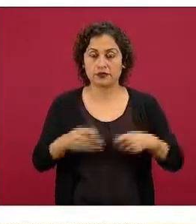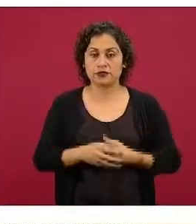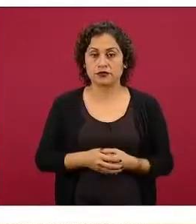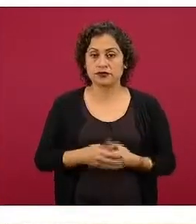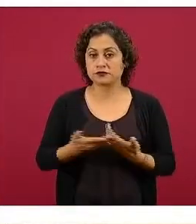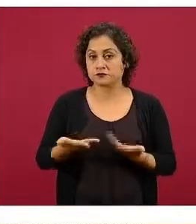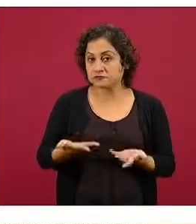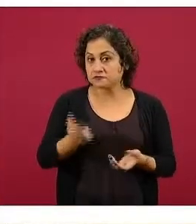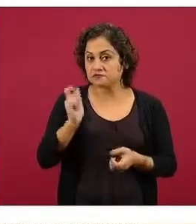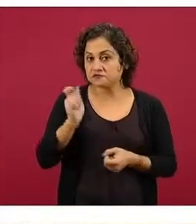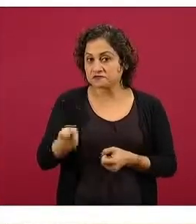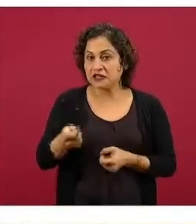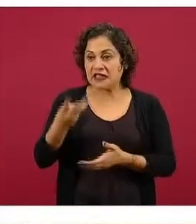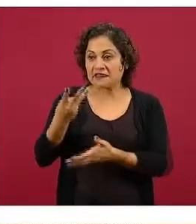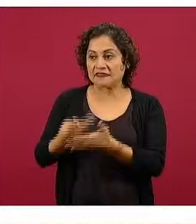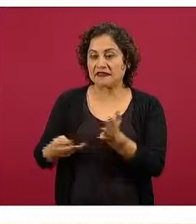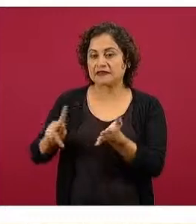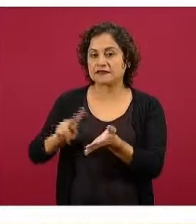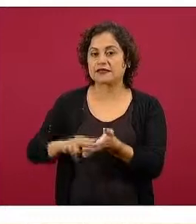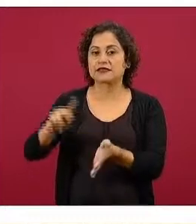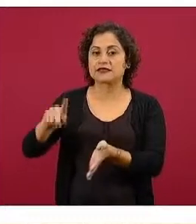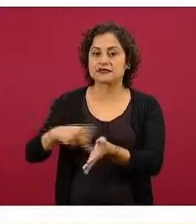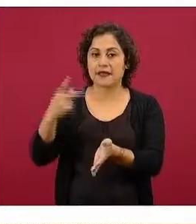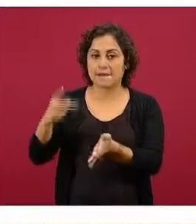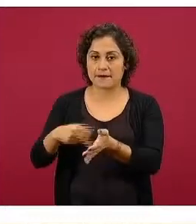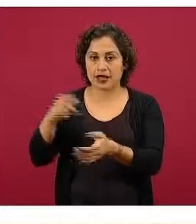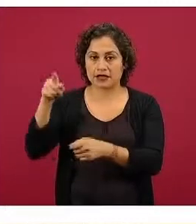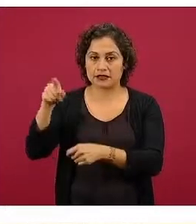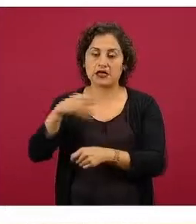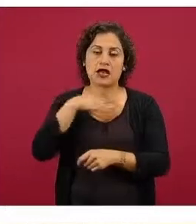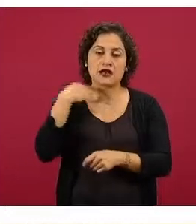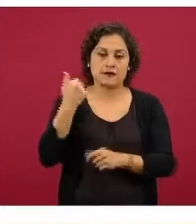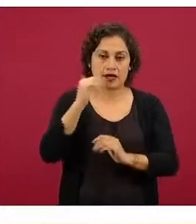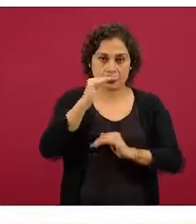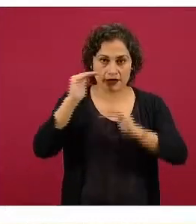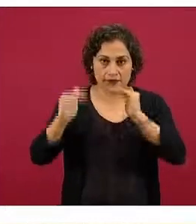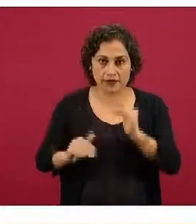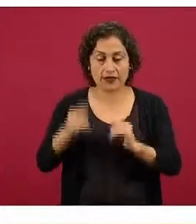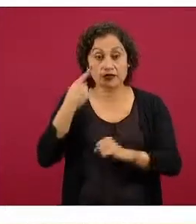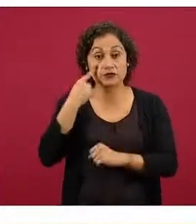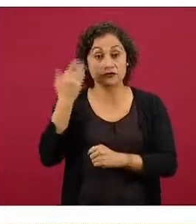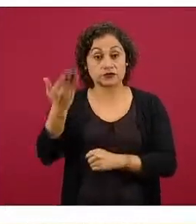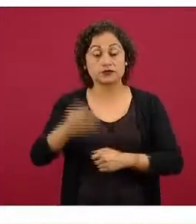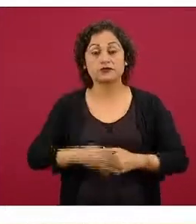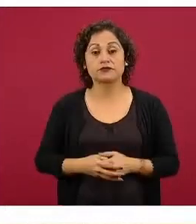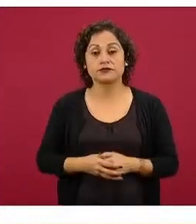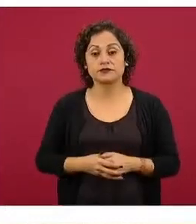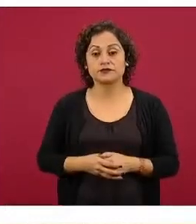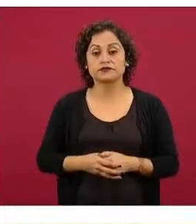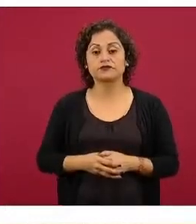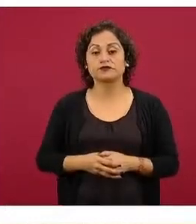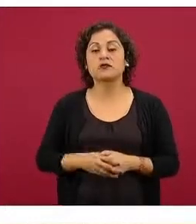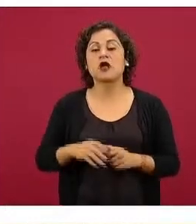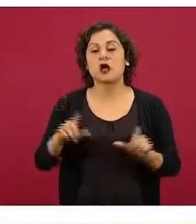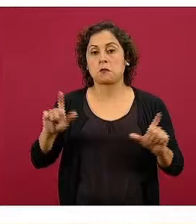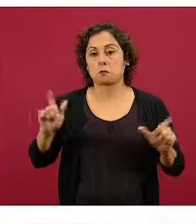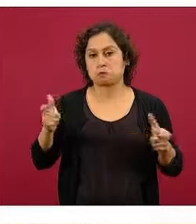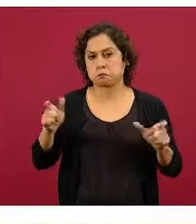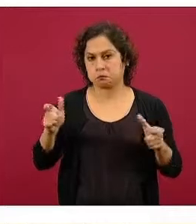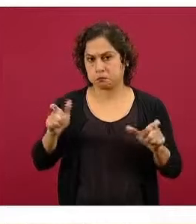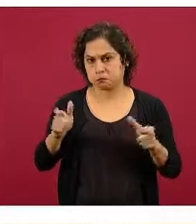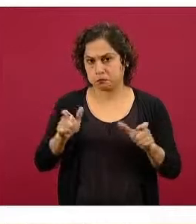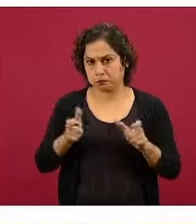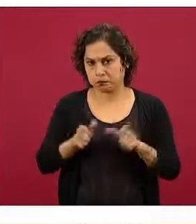el triple que Alemania. Se observa cómo ya se ve una disminución